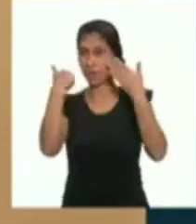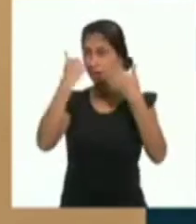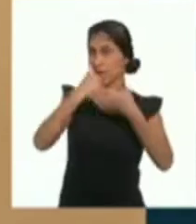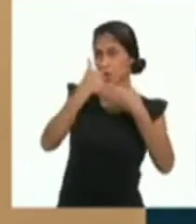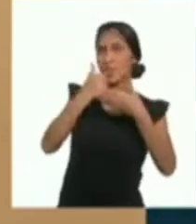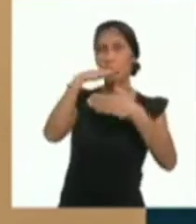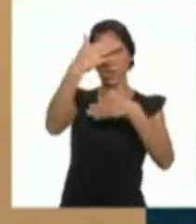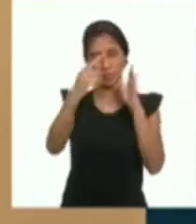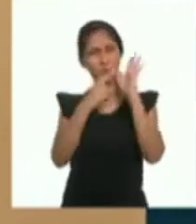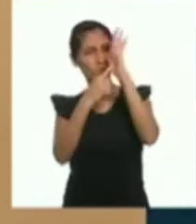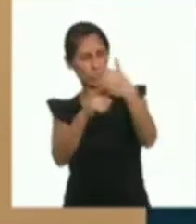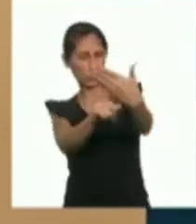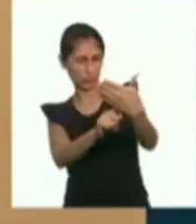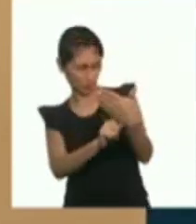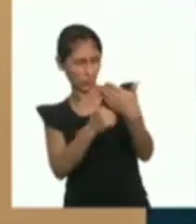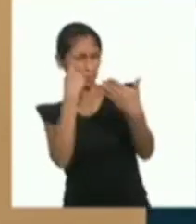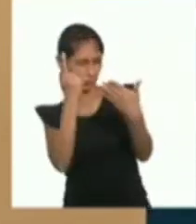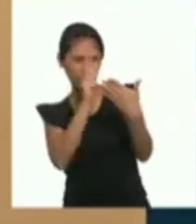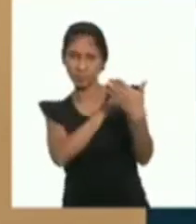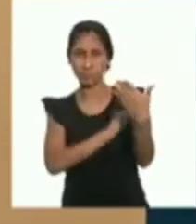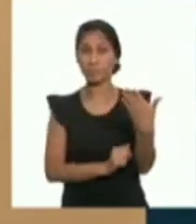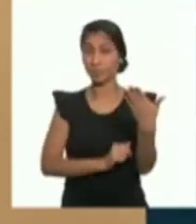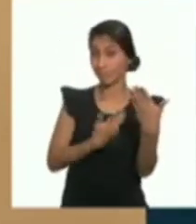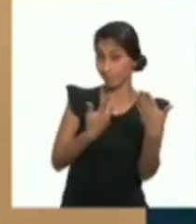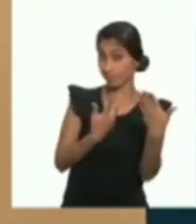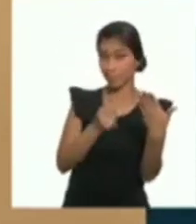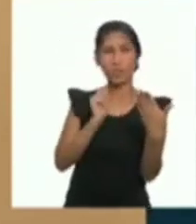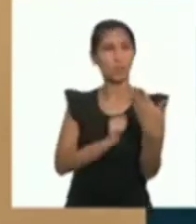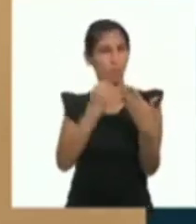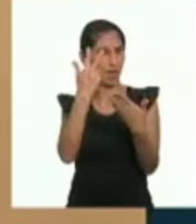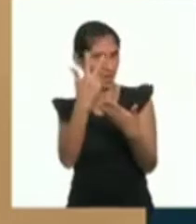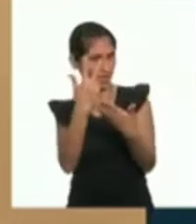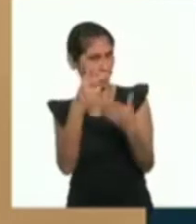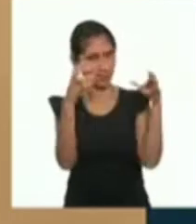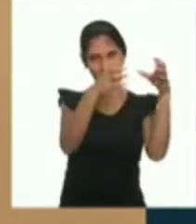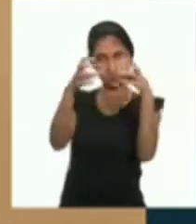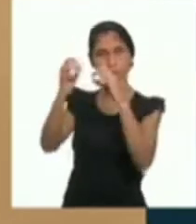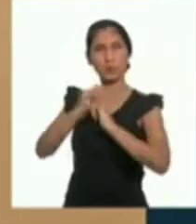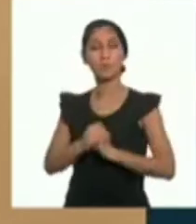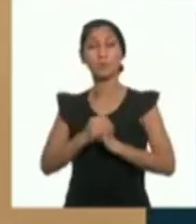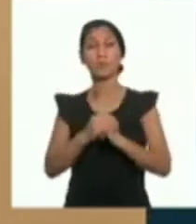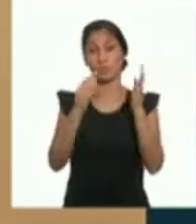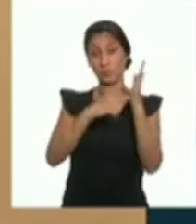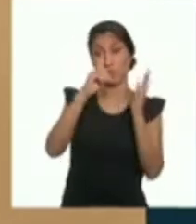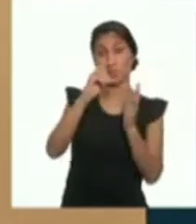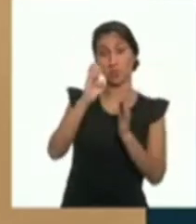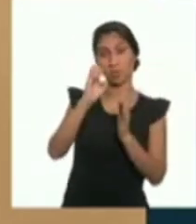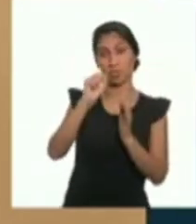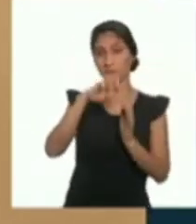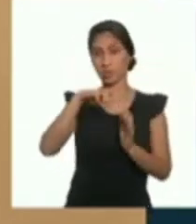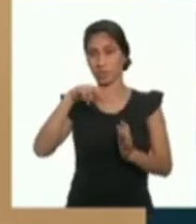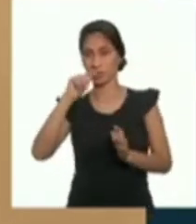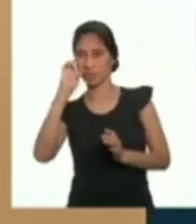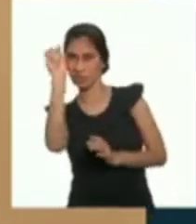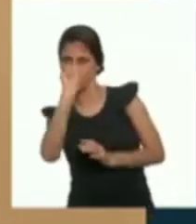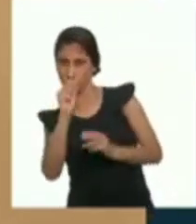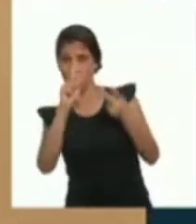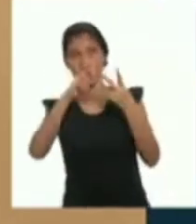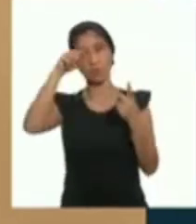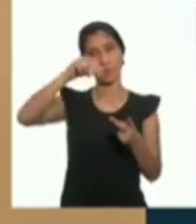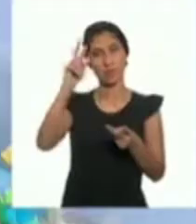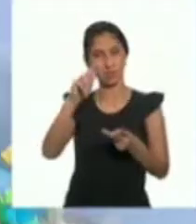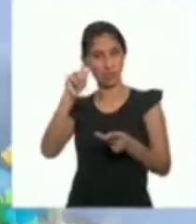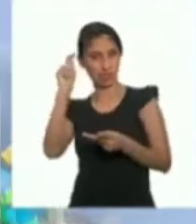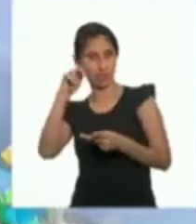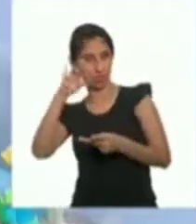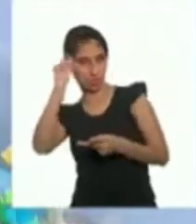pueden ayudar a que comuniques la visión de lo que quieres compartir. Y tenemos 3 grandes grupos: los descriptivos, los narrativos y los